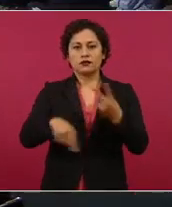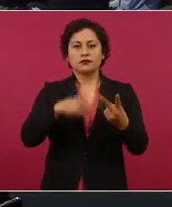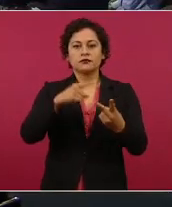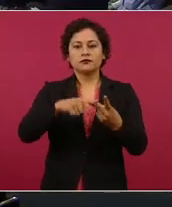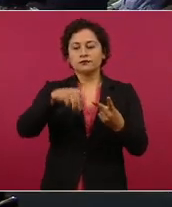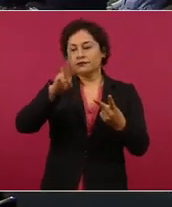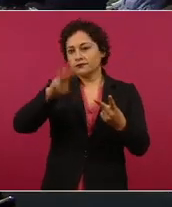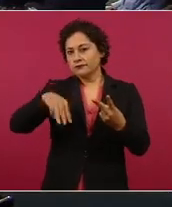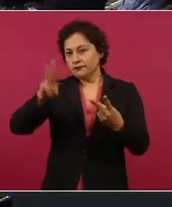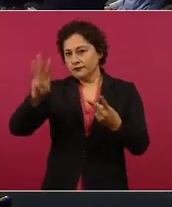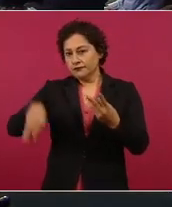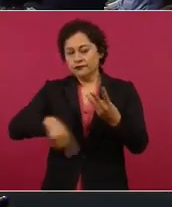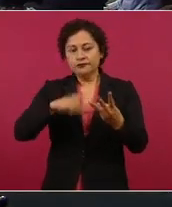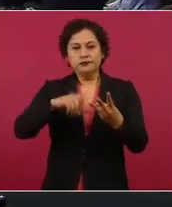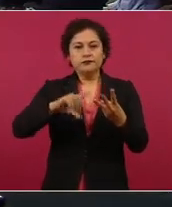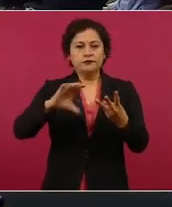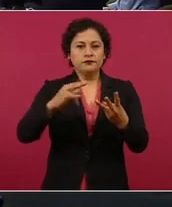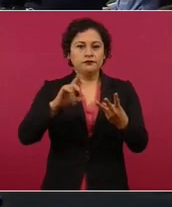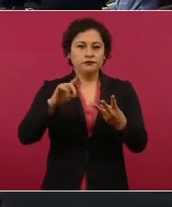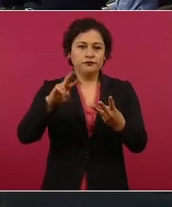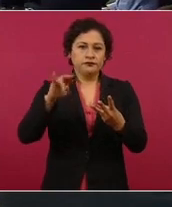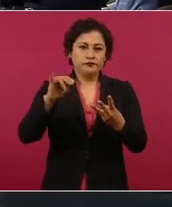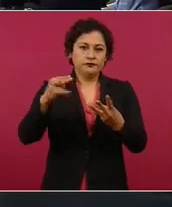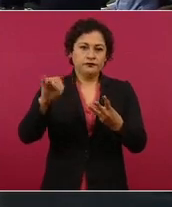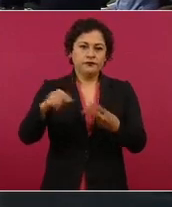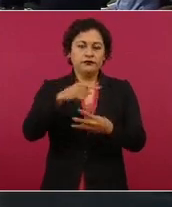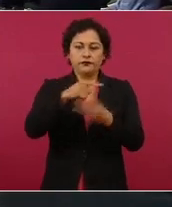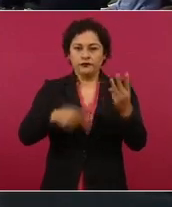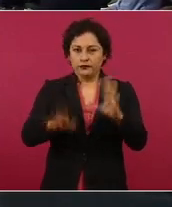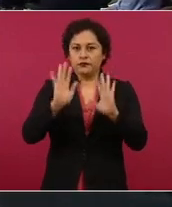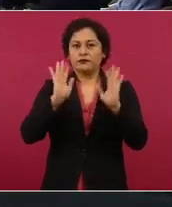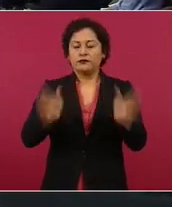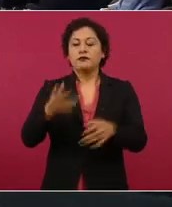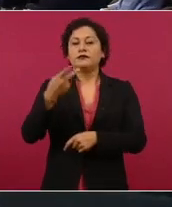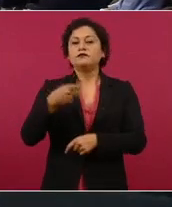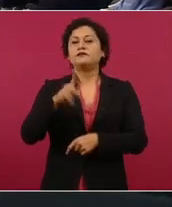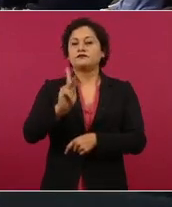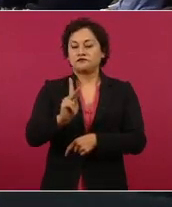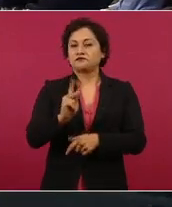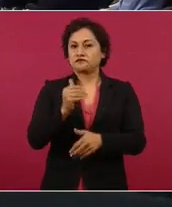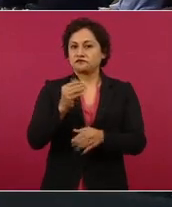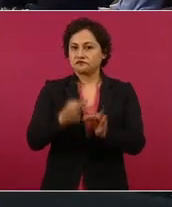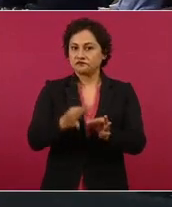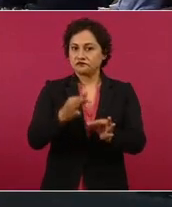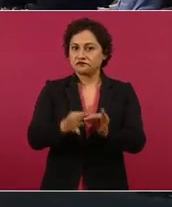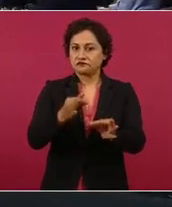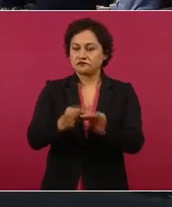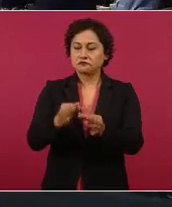Walmart y Chedraui, pero están cumpliendo, nos están ayudando en eso.